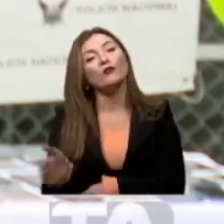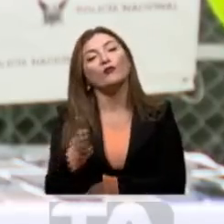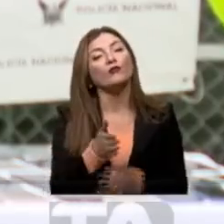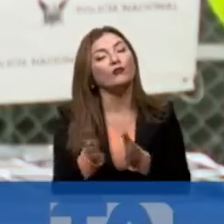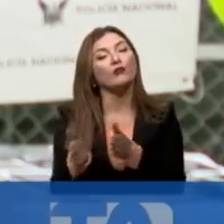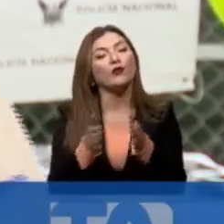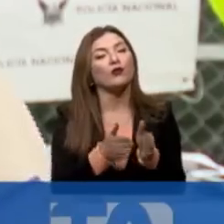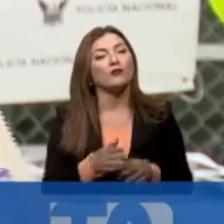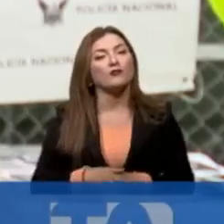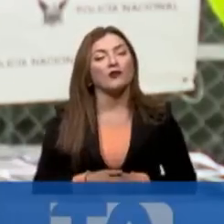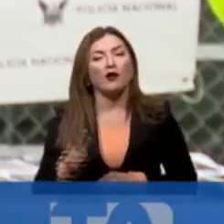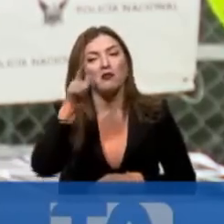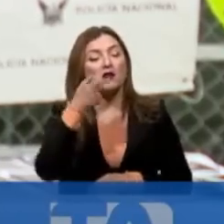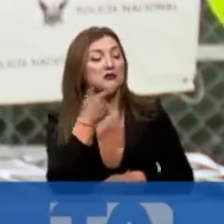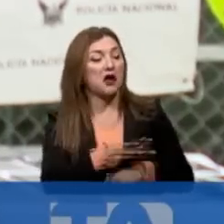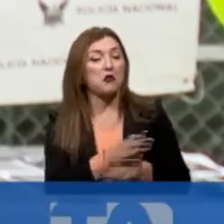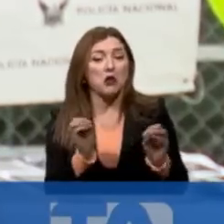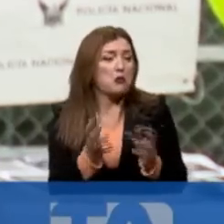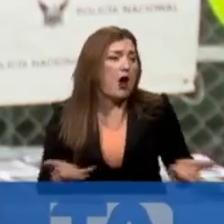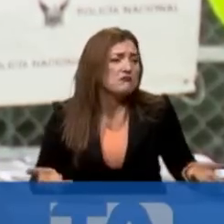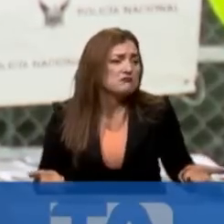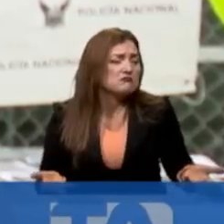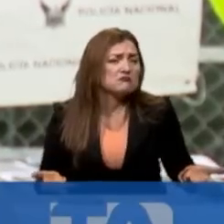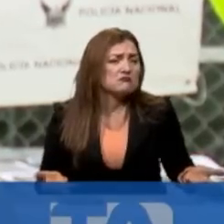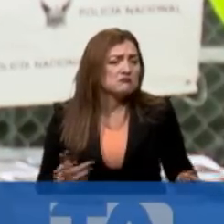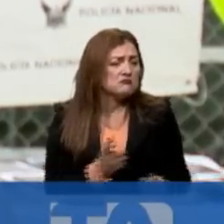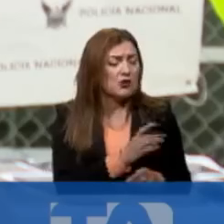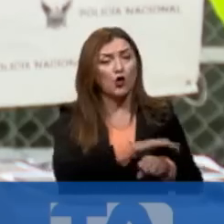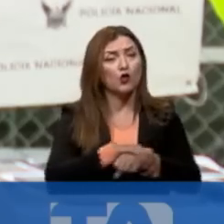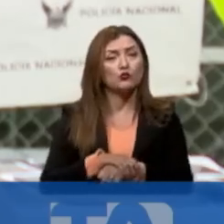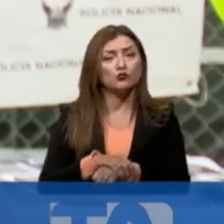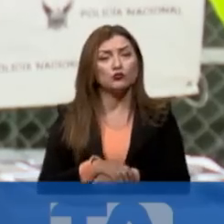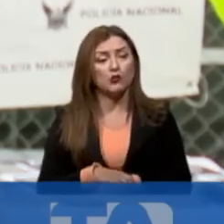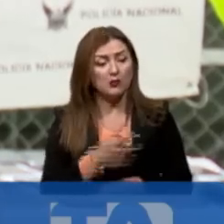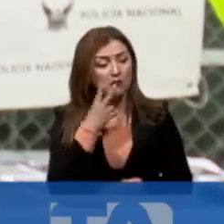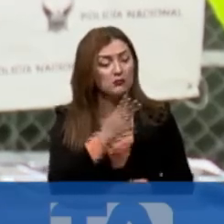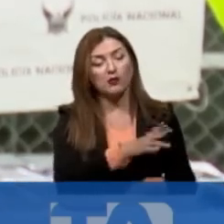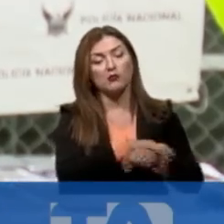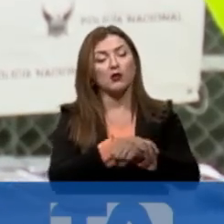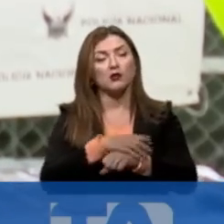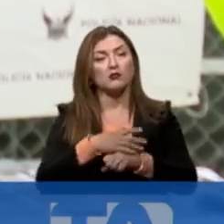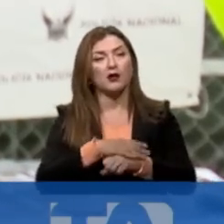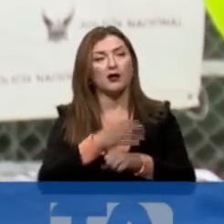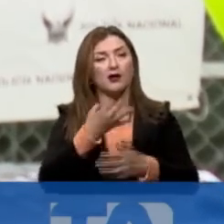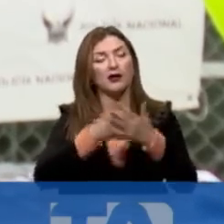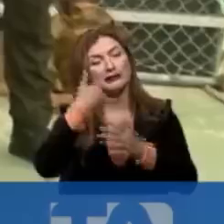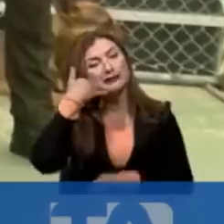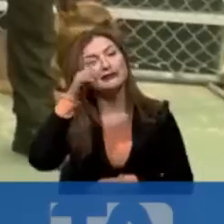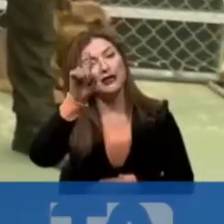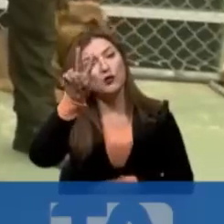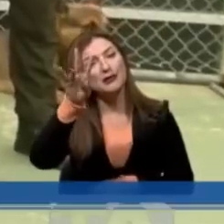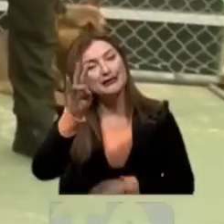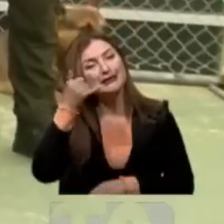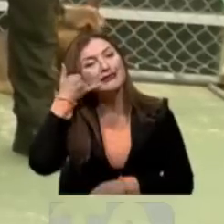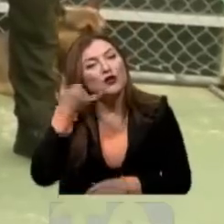no hay una causal, que por interceptación no es delito, 127 teléfonos, queridos ciudadanos. Por